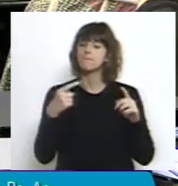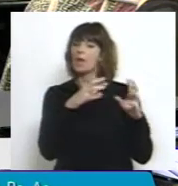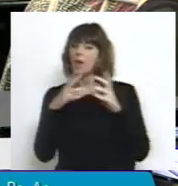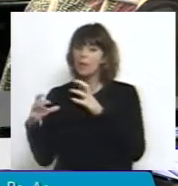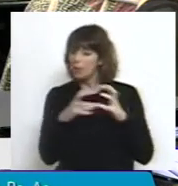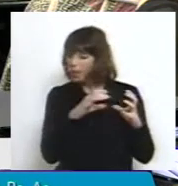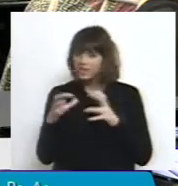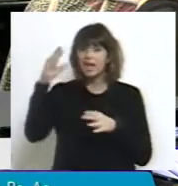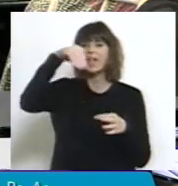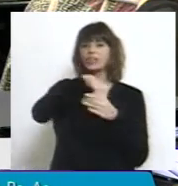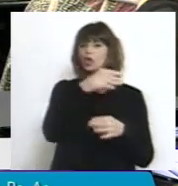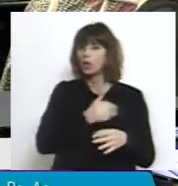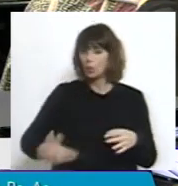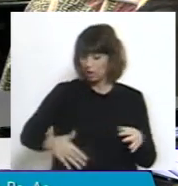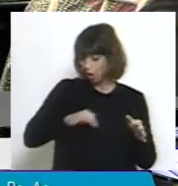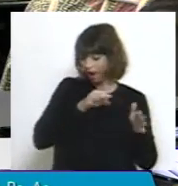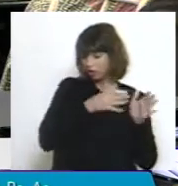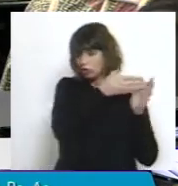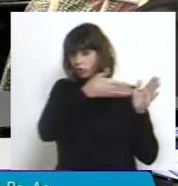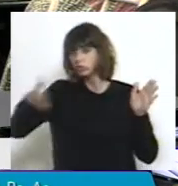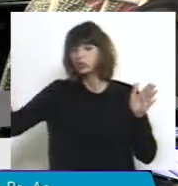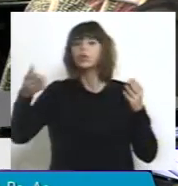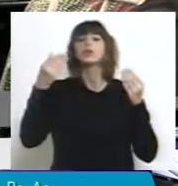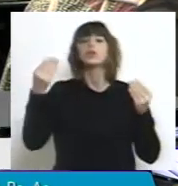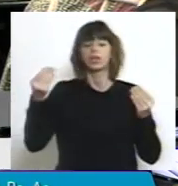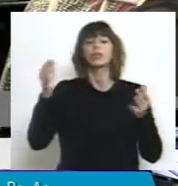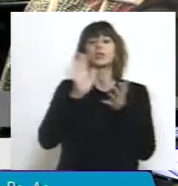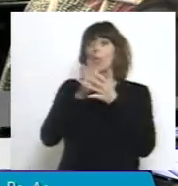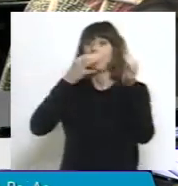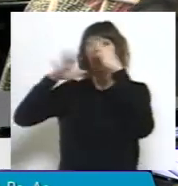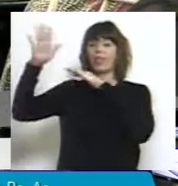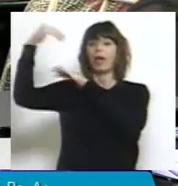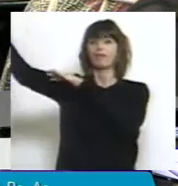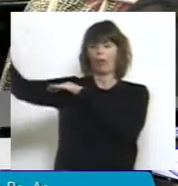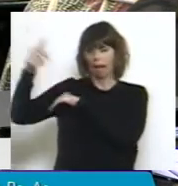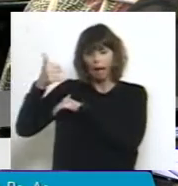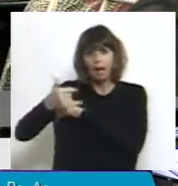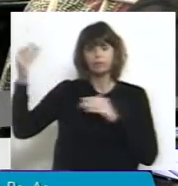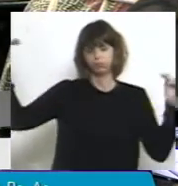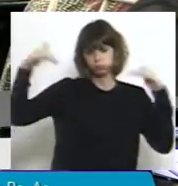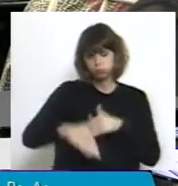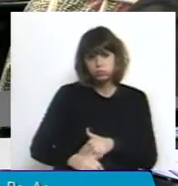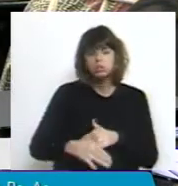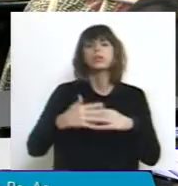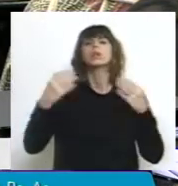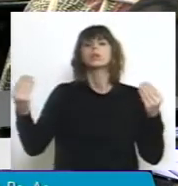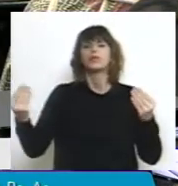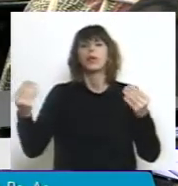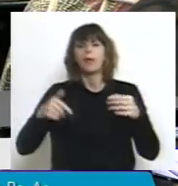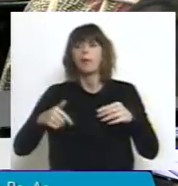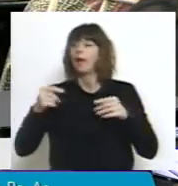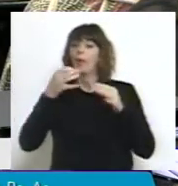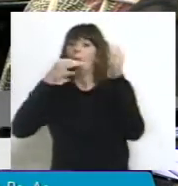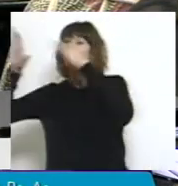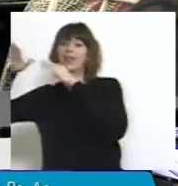estos años es cómo afrontar la caída de exportaciones sin producir un deterioro en el nivel de actividad y